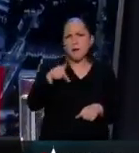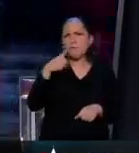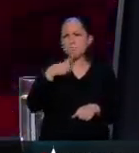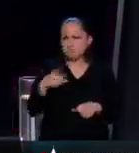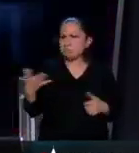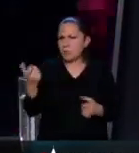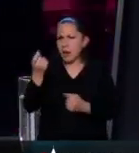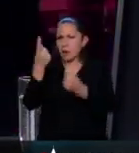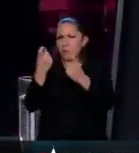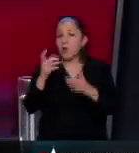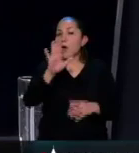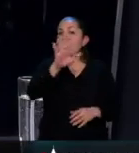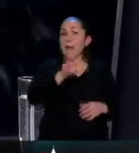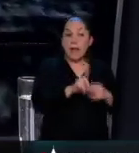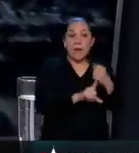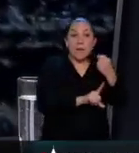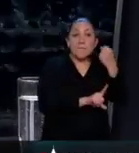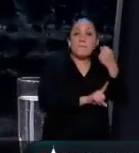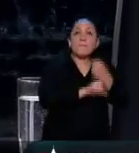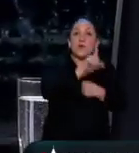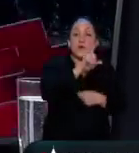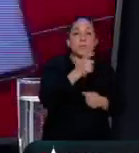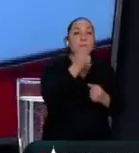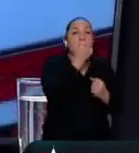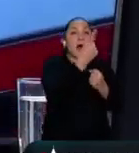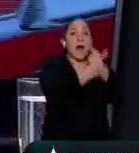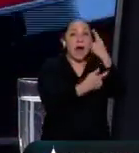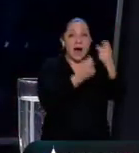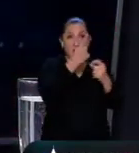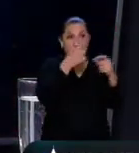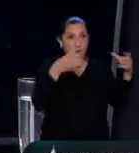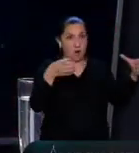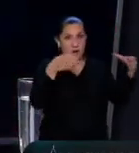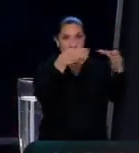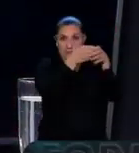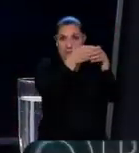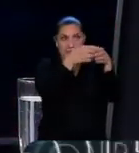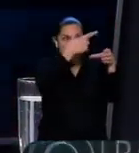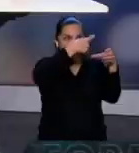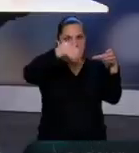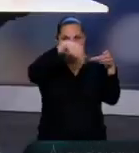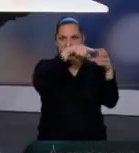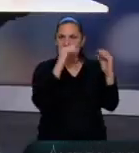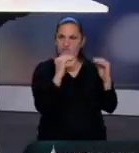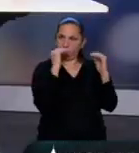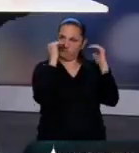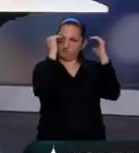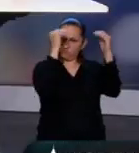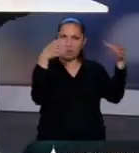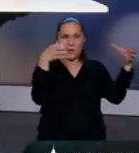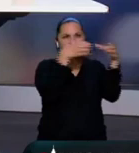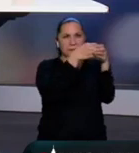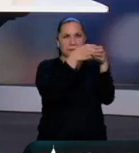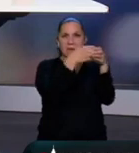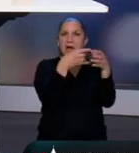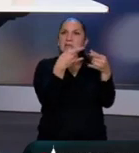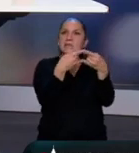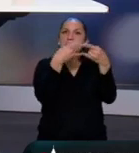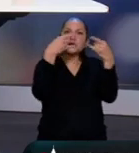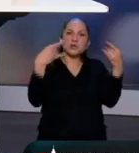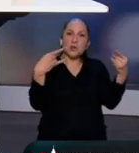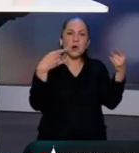obtener esos privilegios que le envidias a las clases más pudientes históricamente colocadas en esa situación, en esa